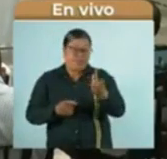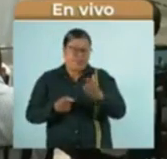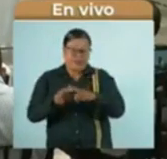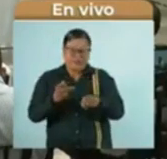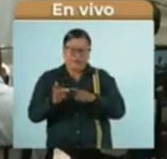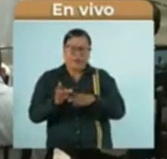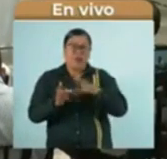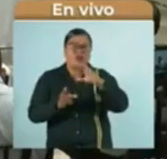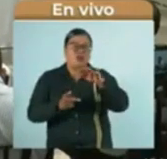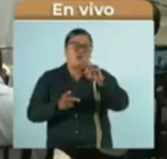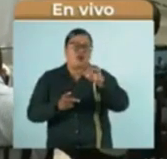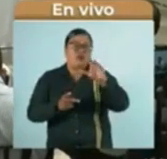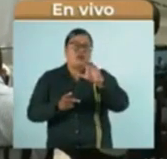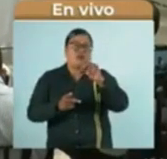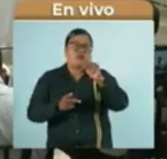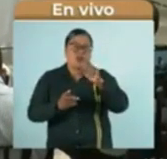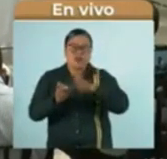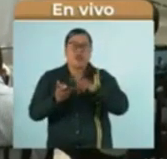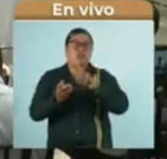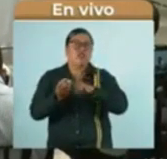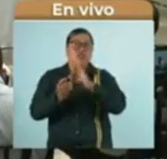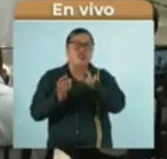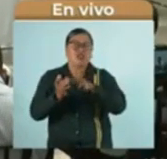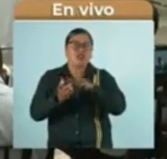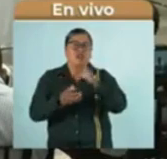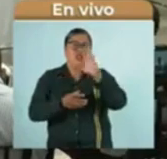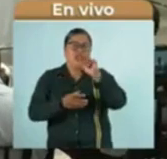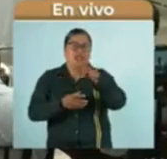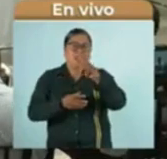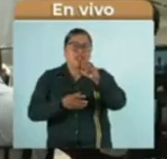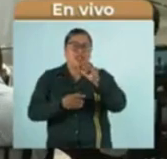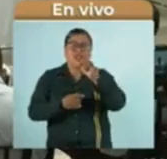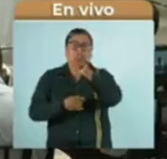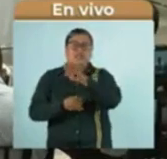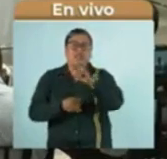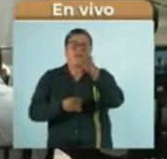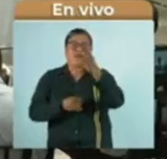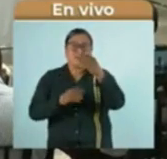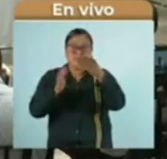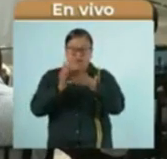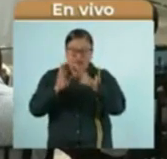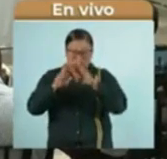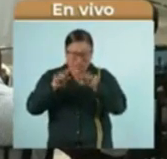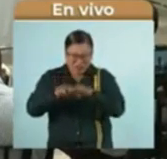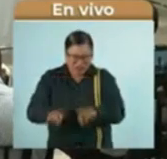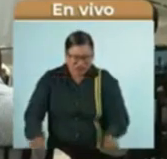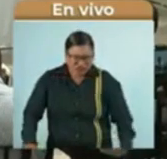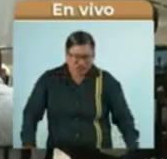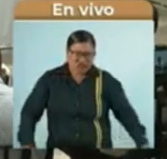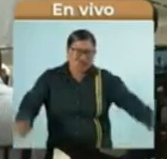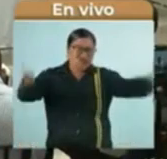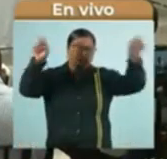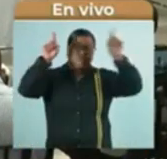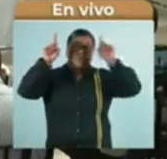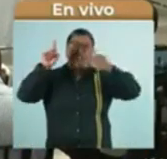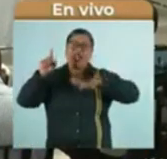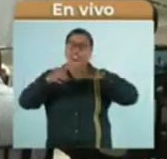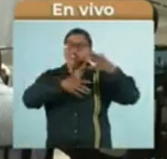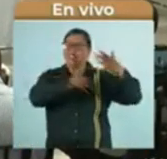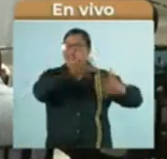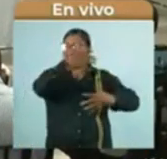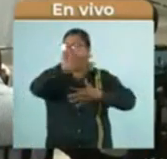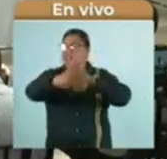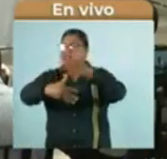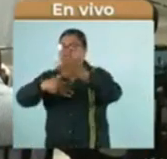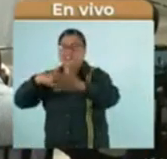Juan coatzospam en la Cañada y San Miguel huautepec por 125 hectáreas se generaba violencia y no